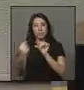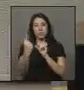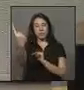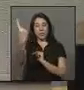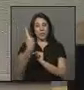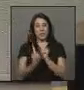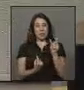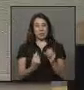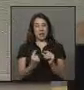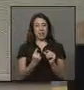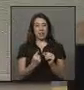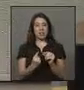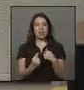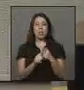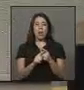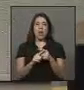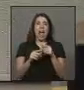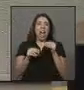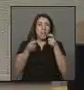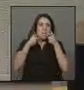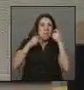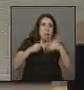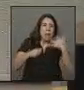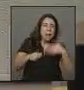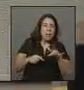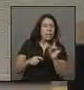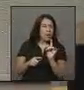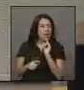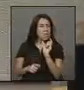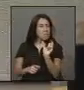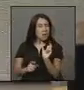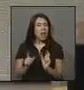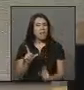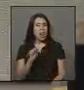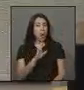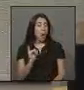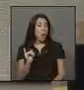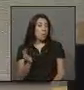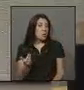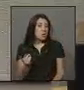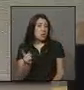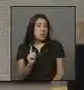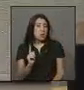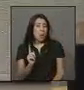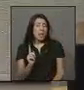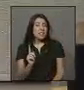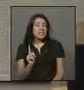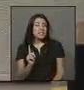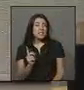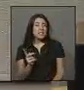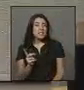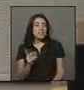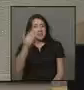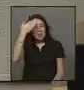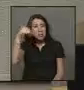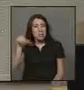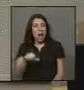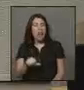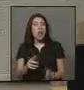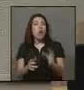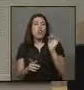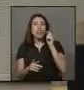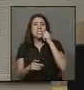un paréntesis, que tenemos que dejar de satanizar el concepto. O sea, el lobby no es algo que necesariamente vaya aparejado con algún nivel de